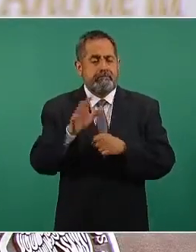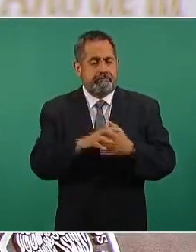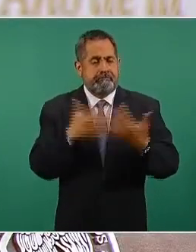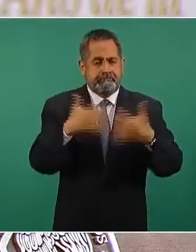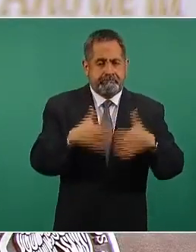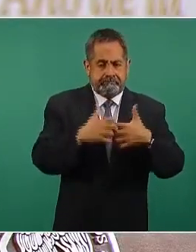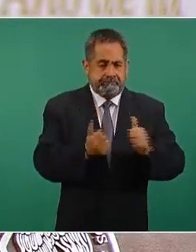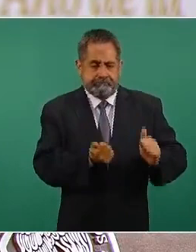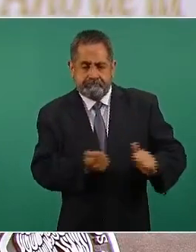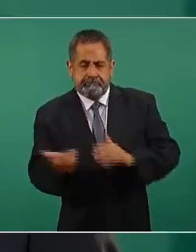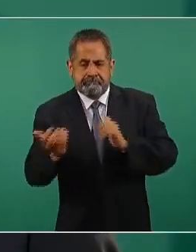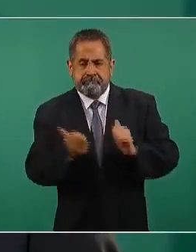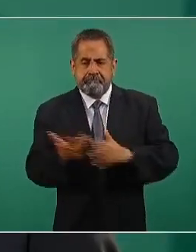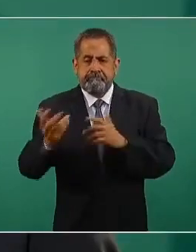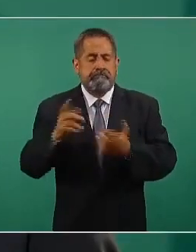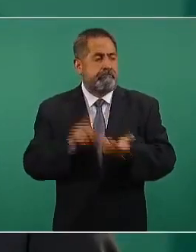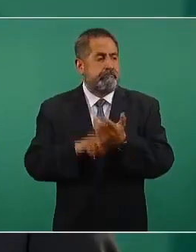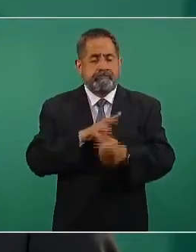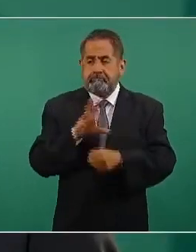de esa